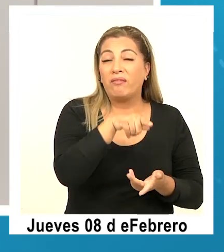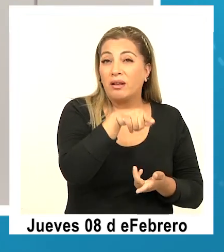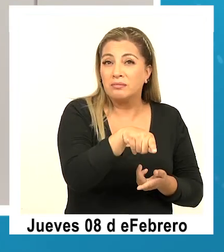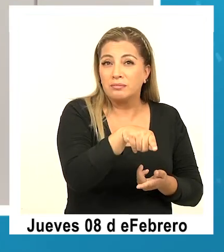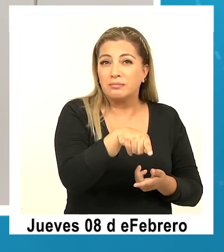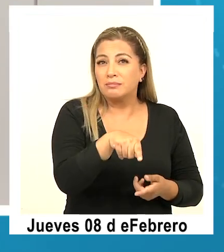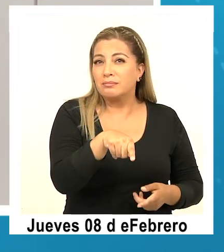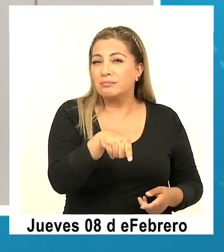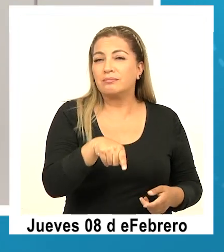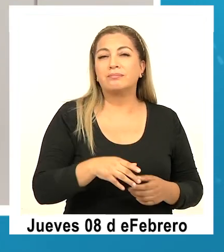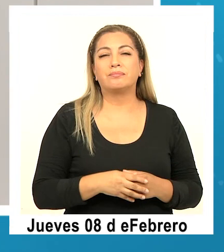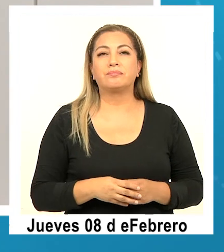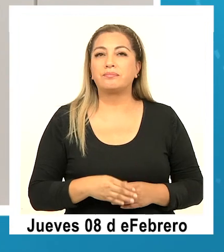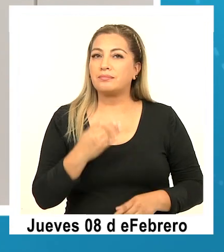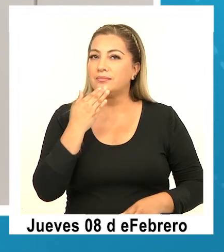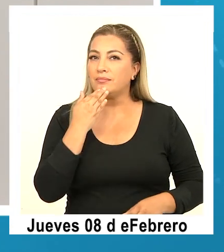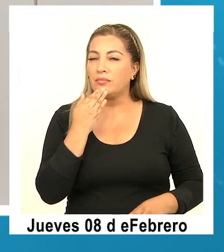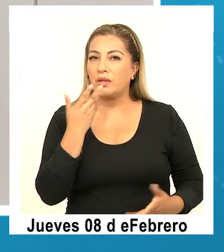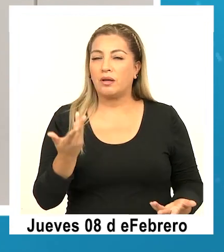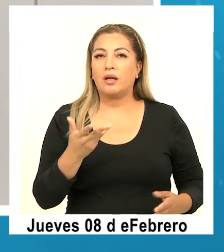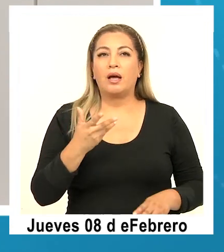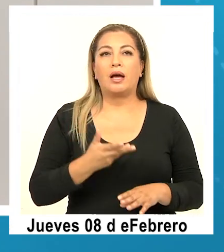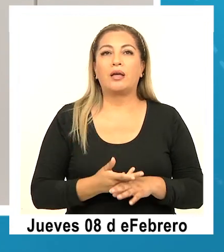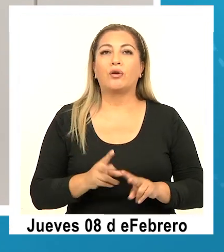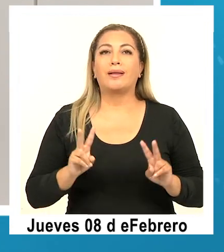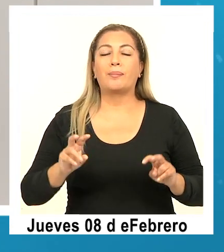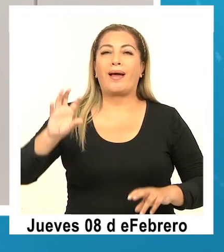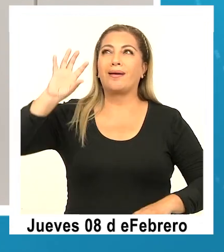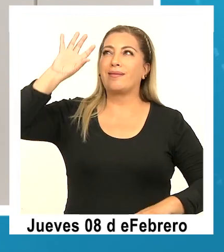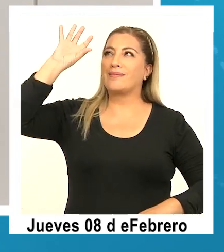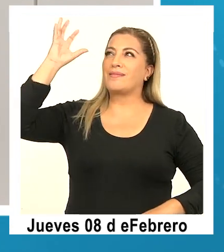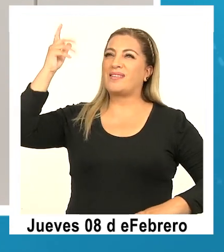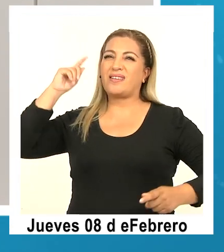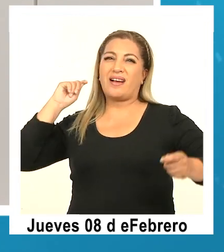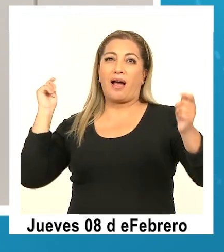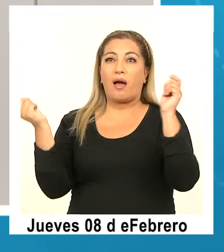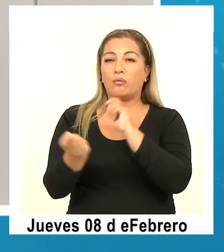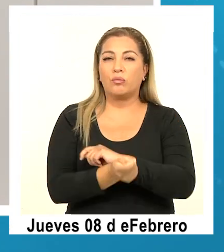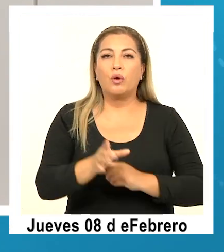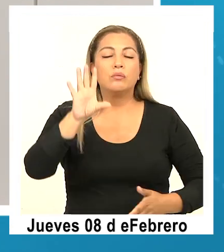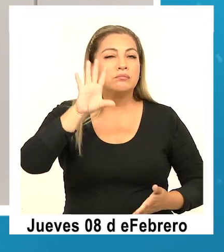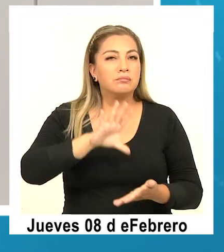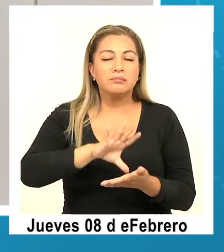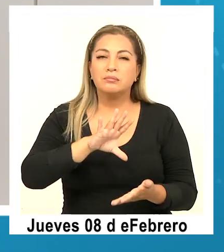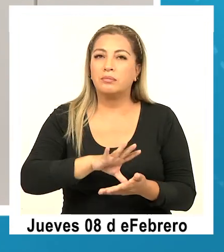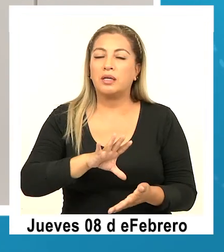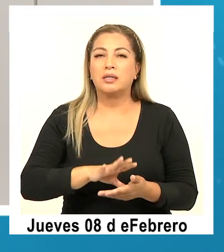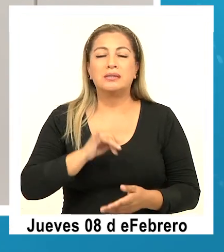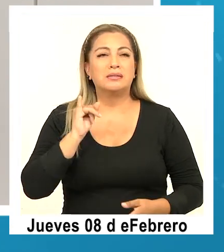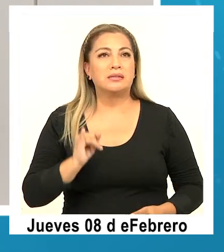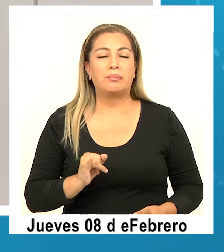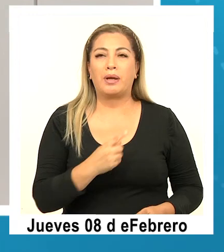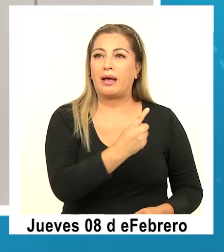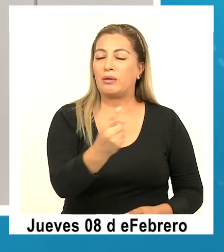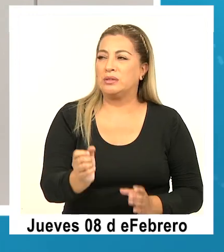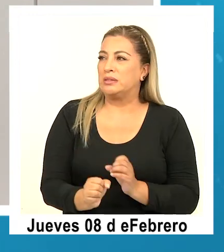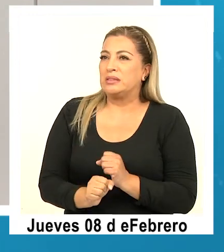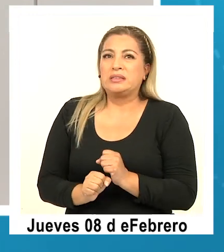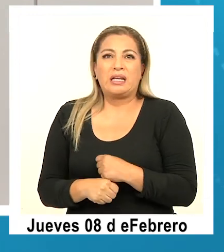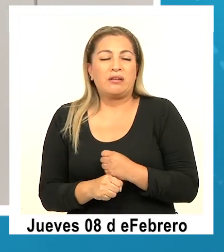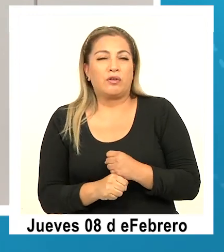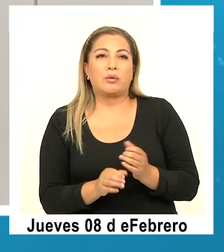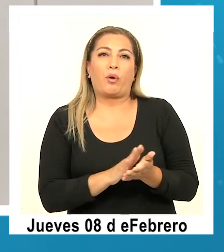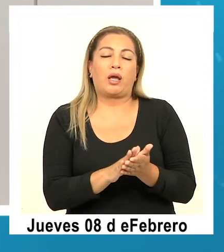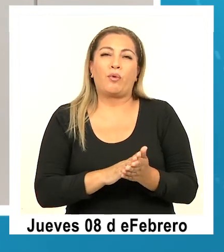tenemos también condicionado con el cambio climático un país que está sometido a un estrés permanente,